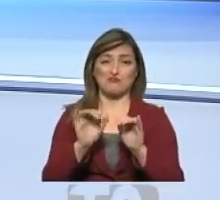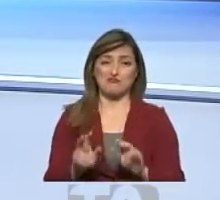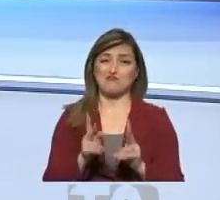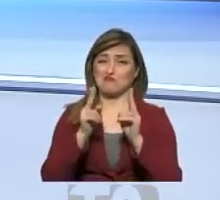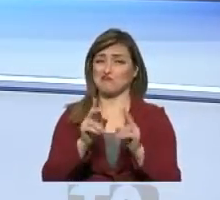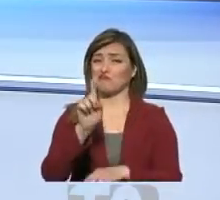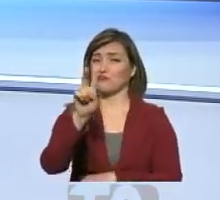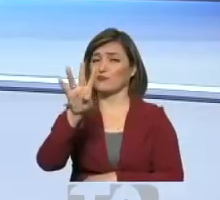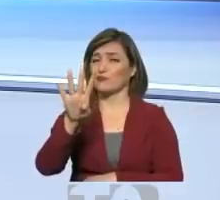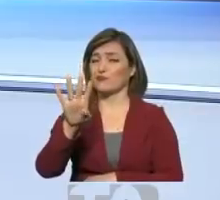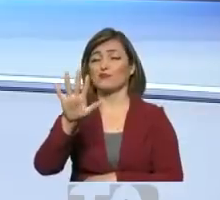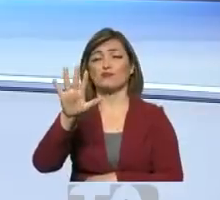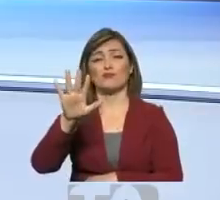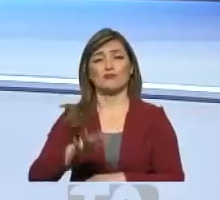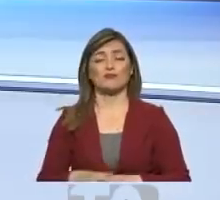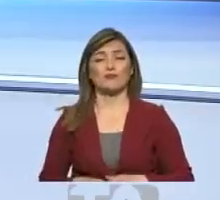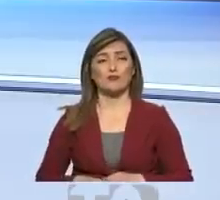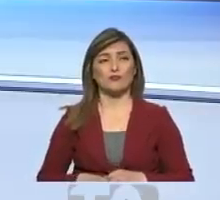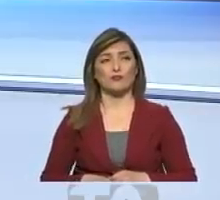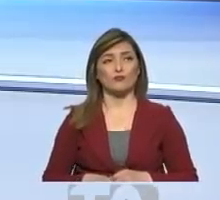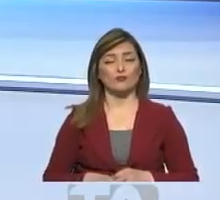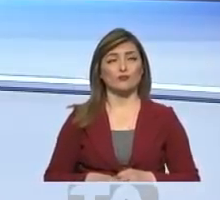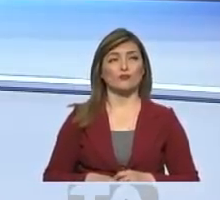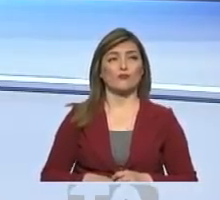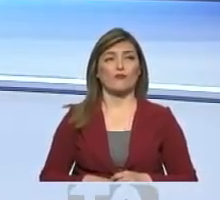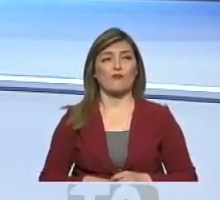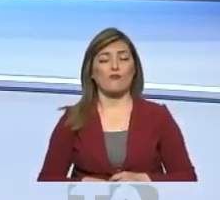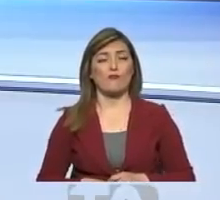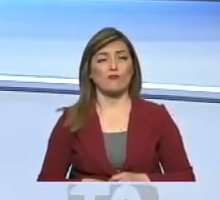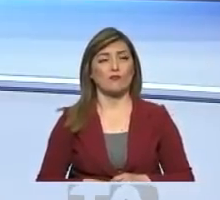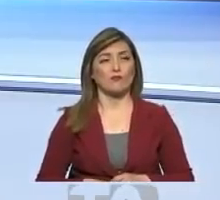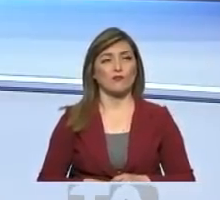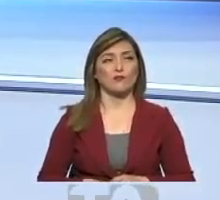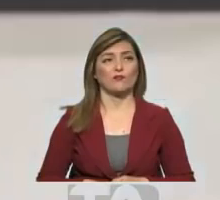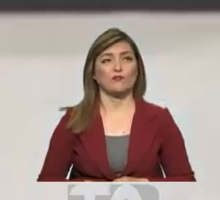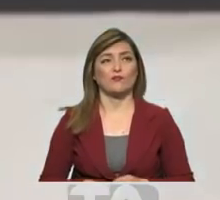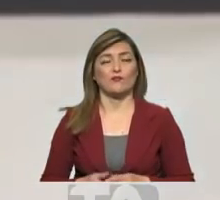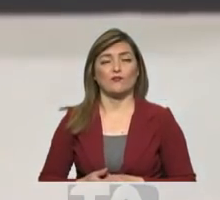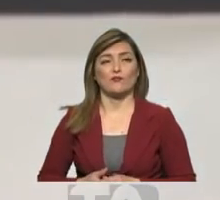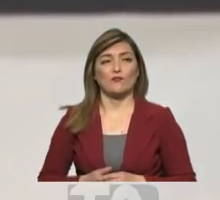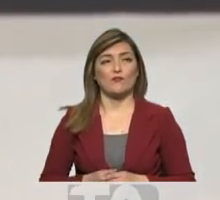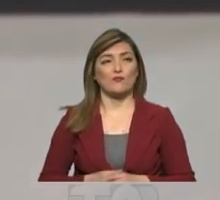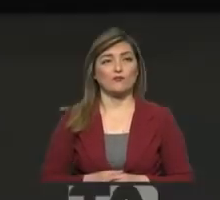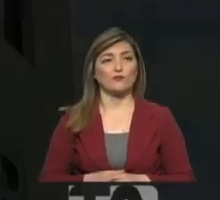en 125. La situación continúa siendo compleja en los hospitales de la capital.